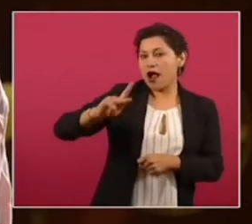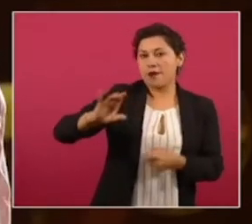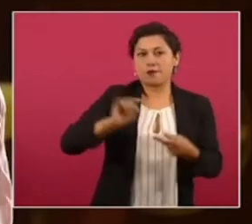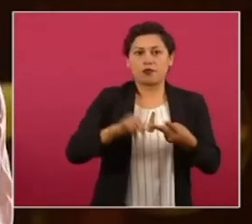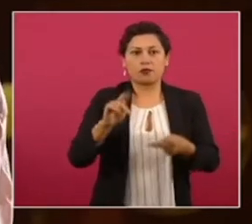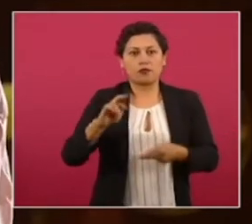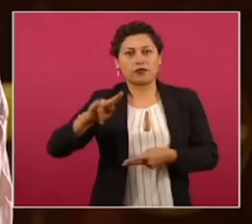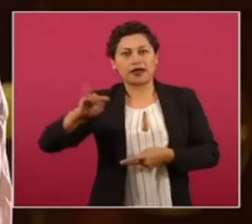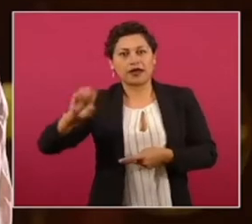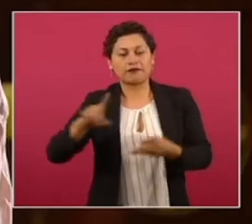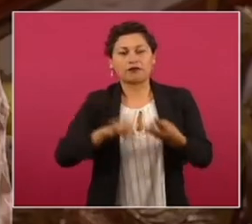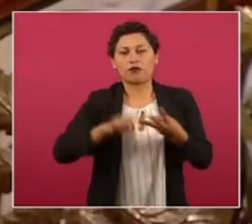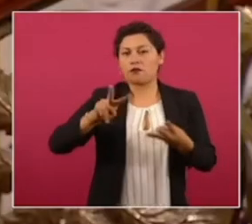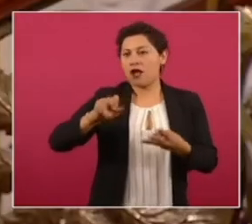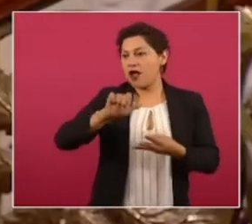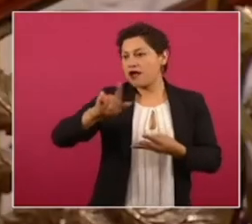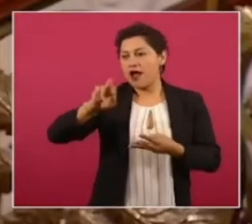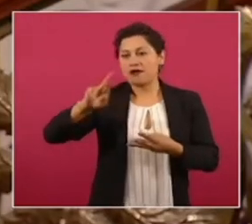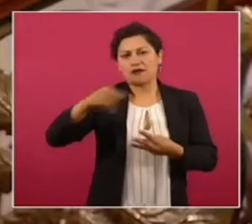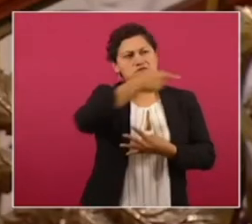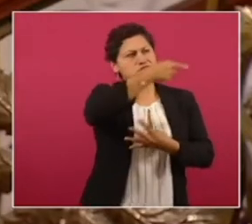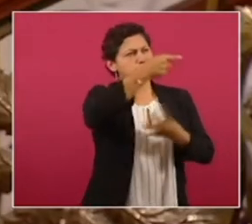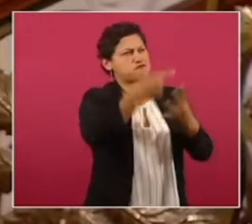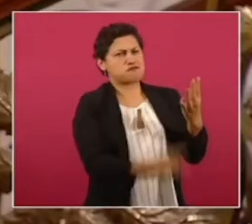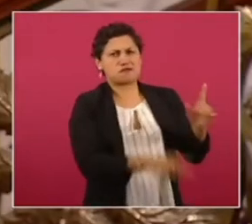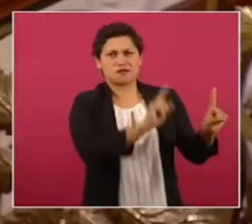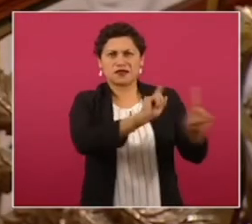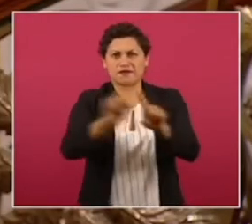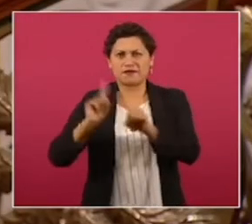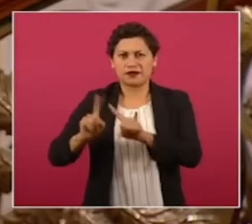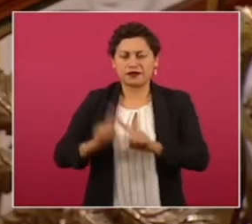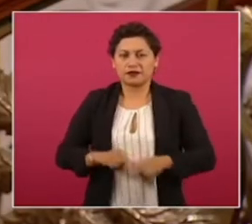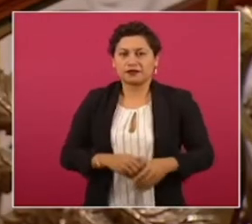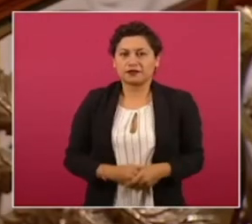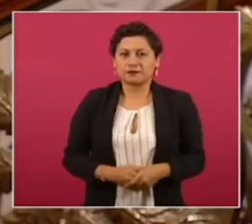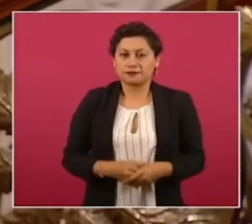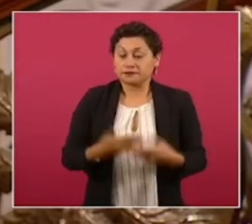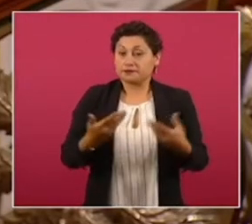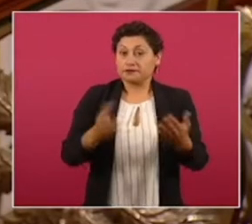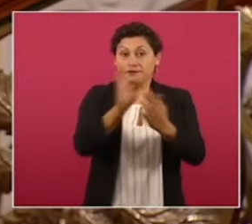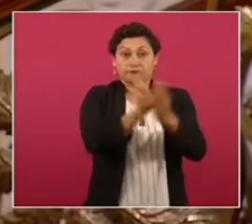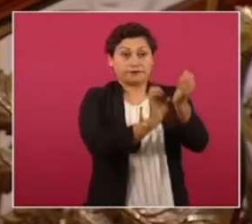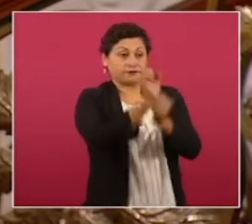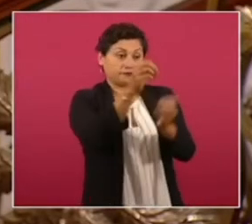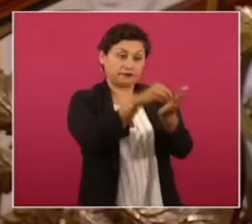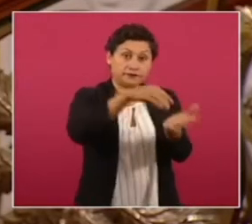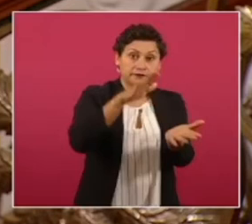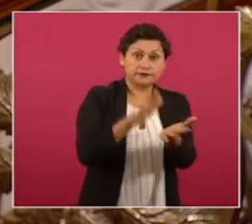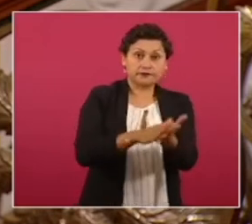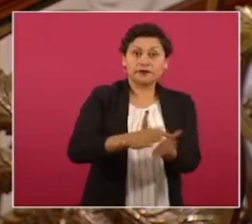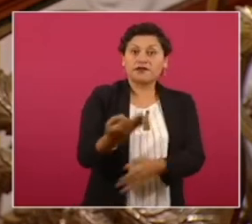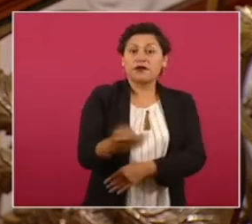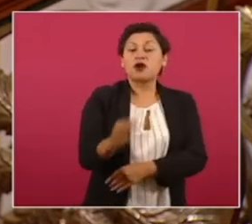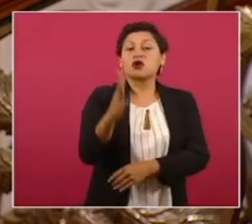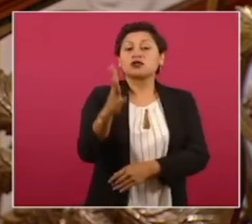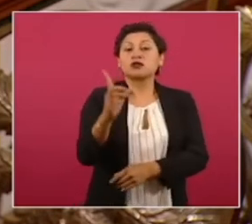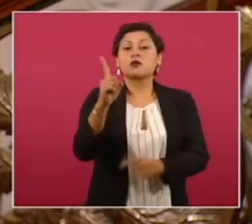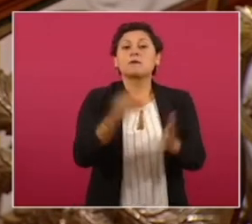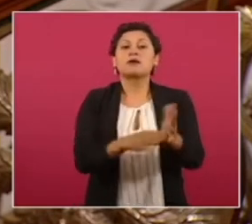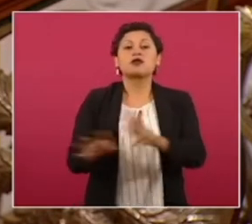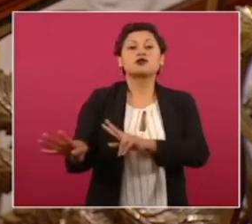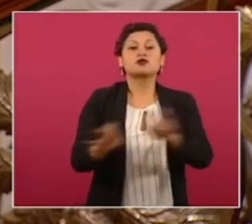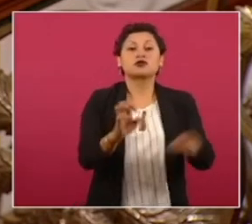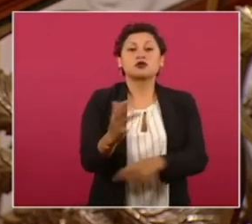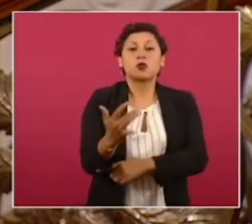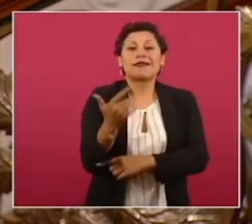Prieto, Luis Ignacio Vallarta, entre otros. Jurada la Constitución el 5 de febrero de